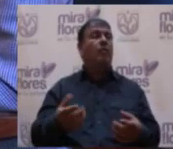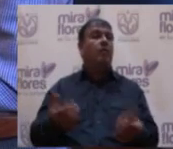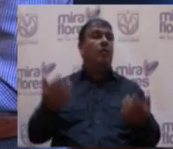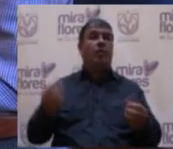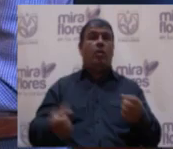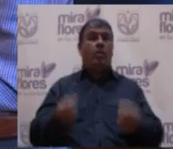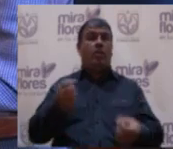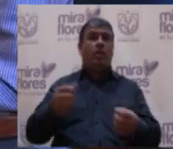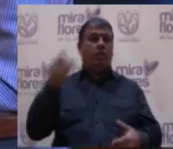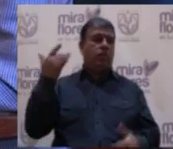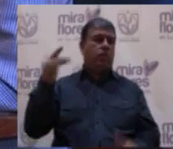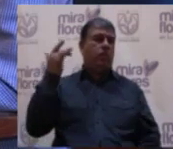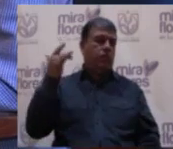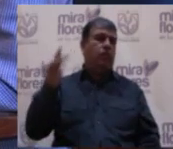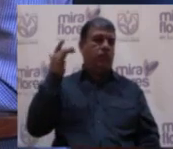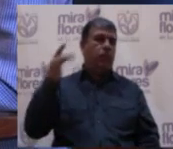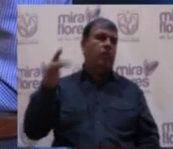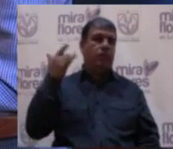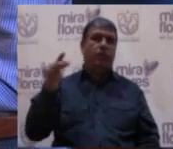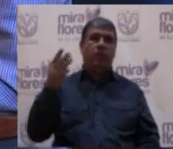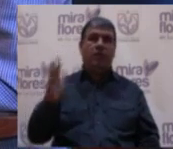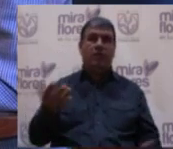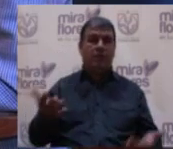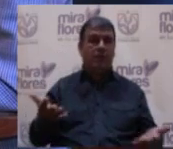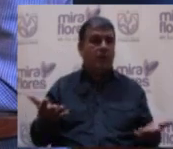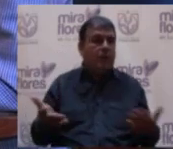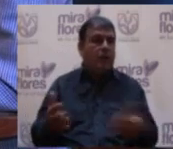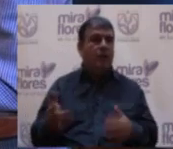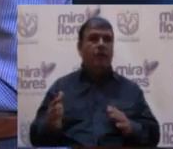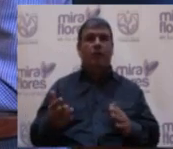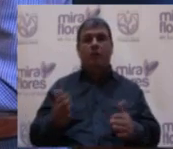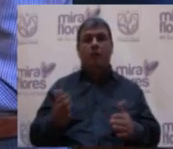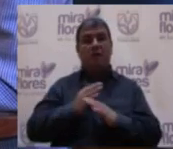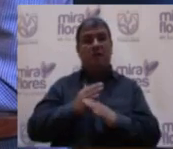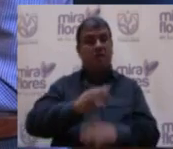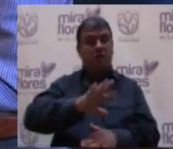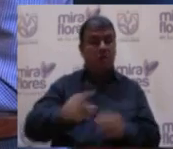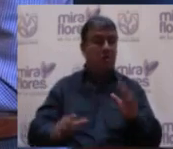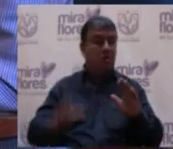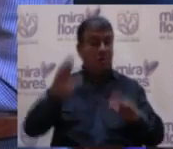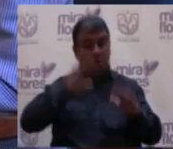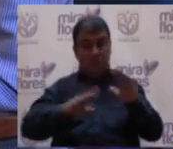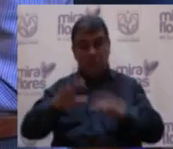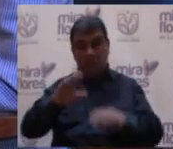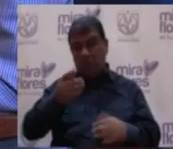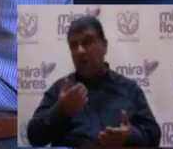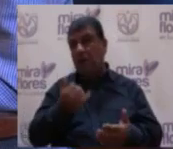las alarmas suenan y no evitan ningún robo, porque nadie se preocupa